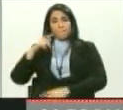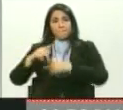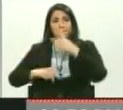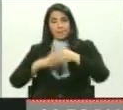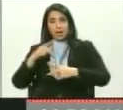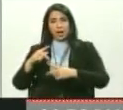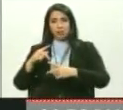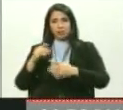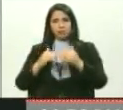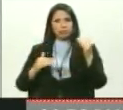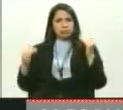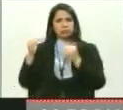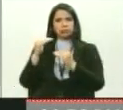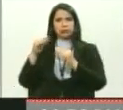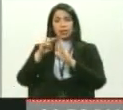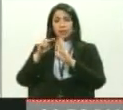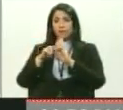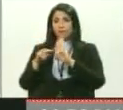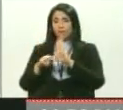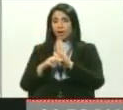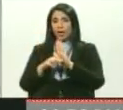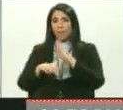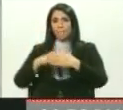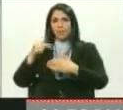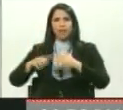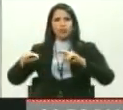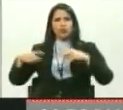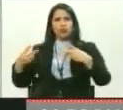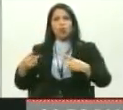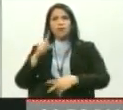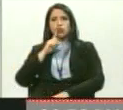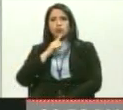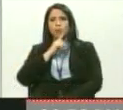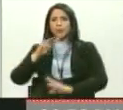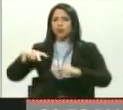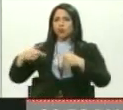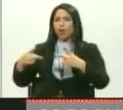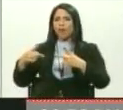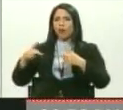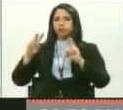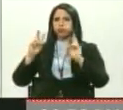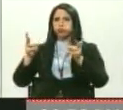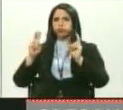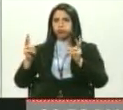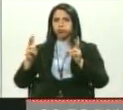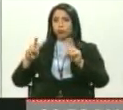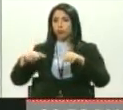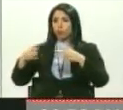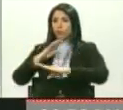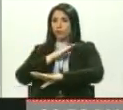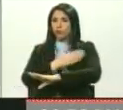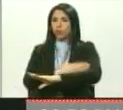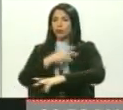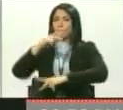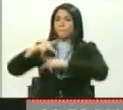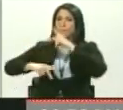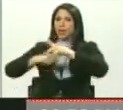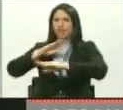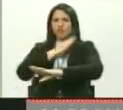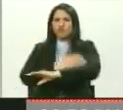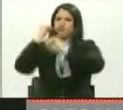mayor nivel. Hoy ese plan tiene un nuevo nombre, un nuevo contenido y una nueva fuerza. Es el plan